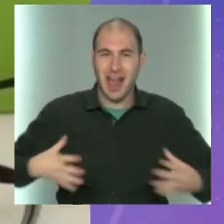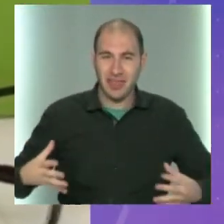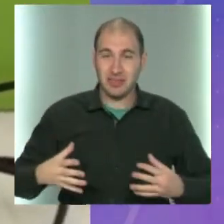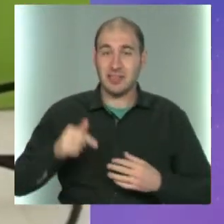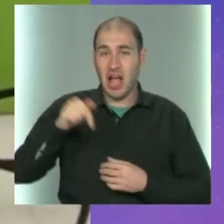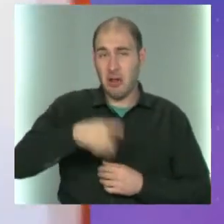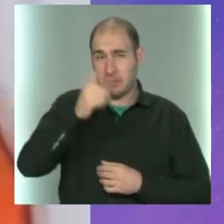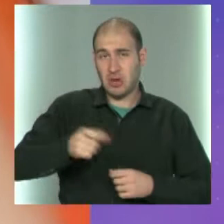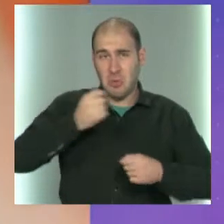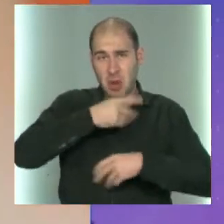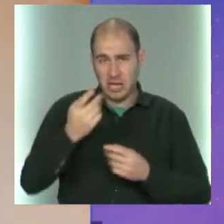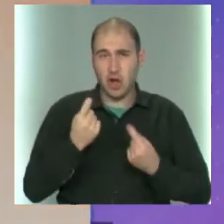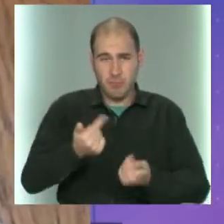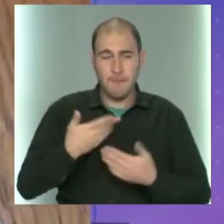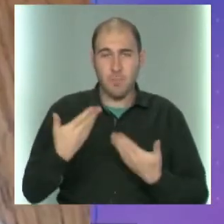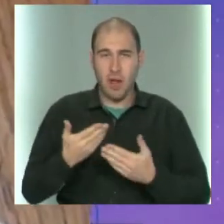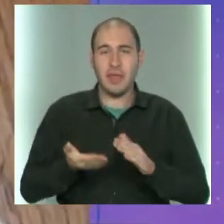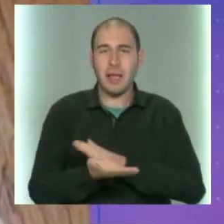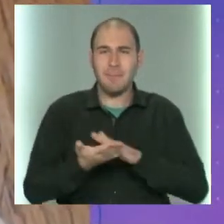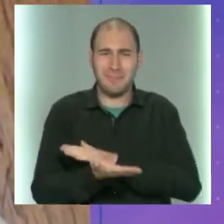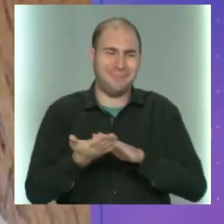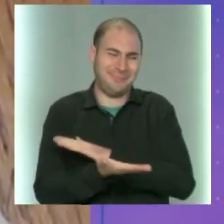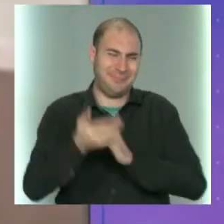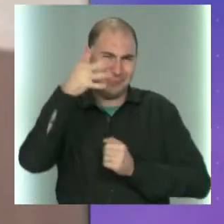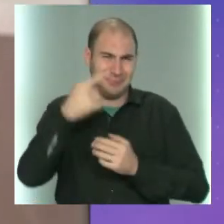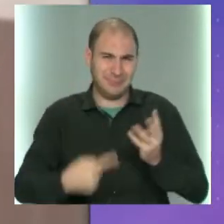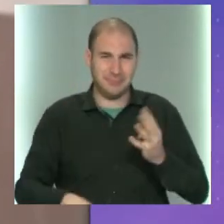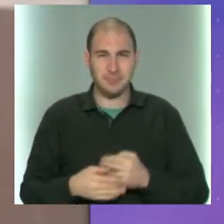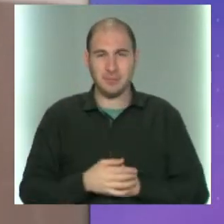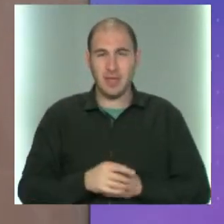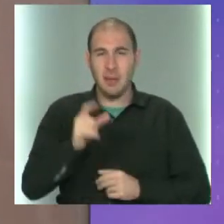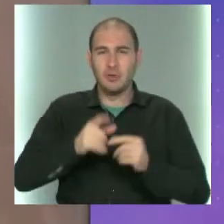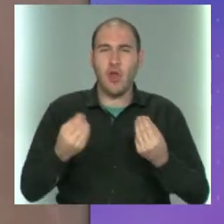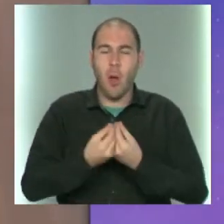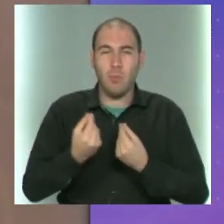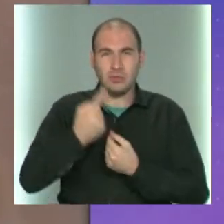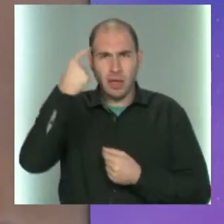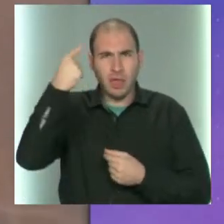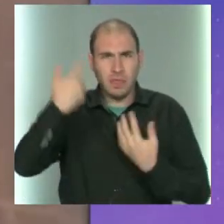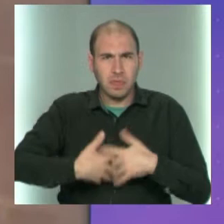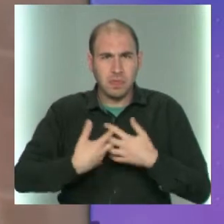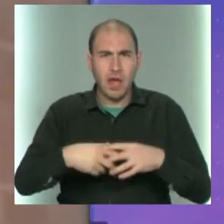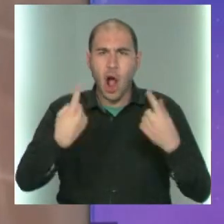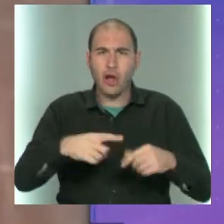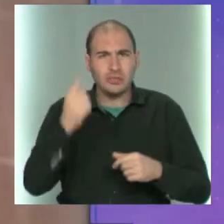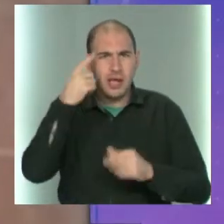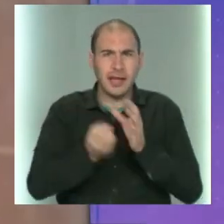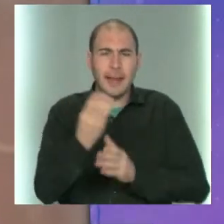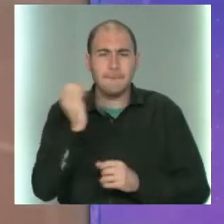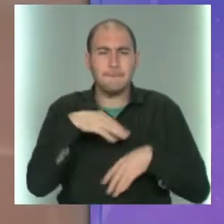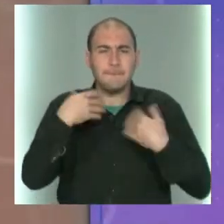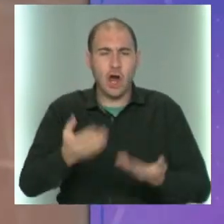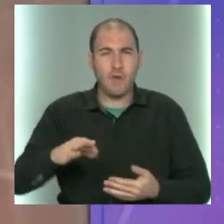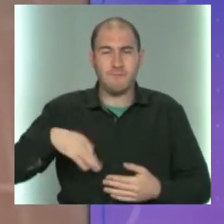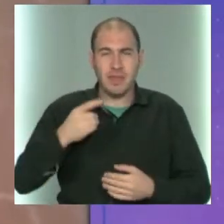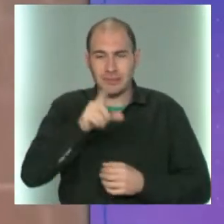día cualquier persona puede comprar una impresora e imprimir miles de objetos. Hay gente que se dedica a pensar en qué cosas puede hacer para mejorar la calidad